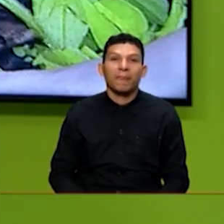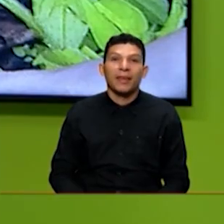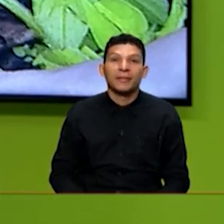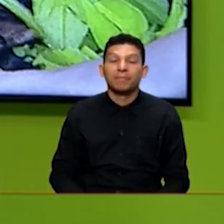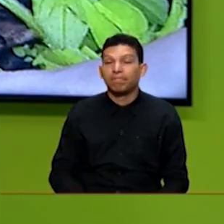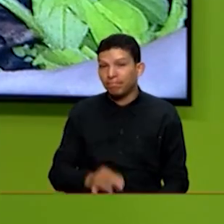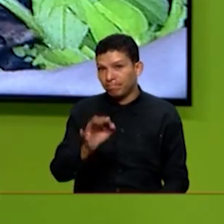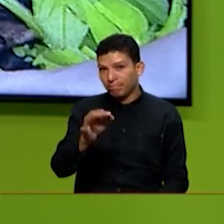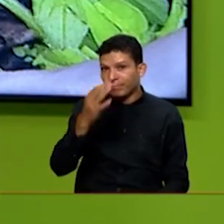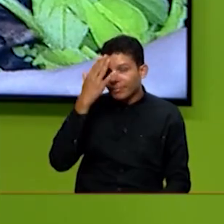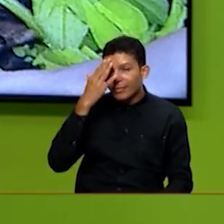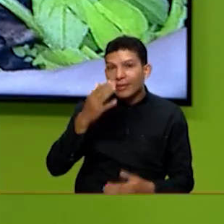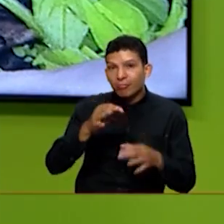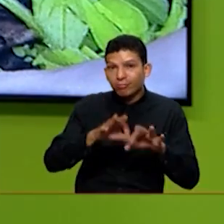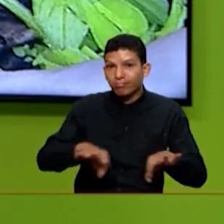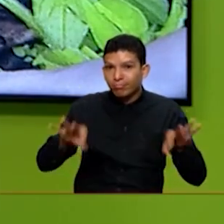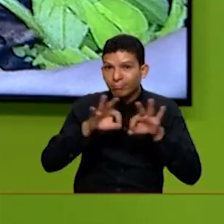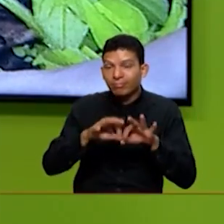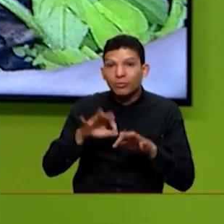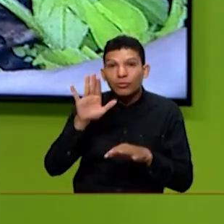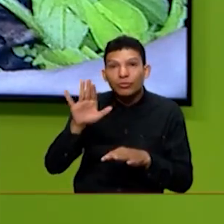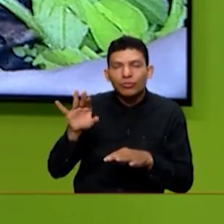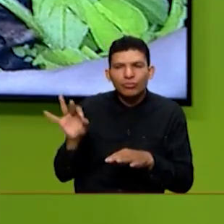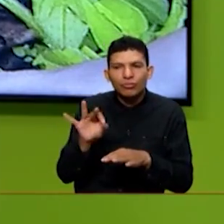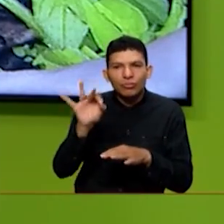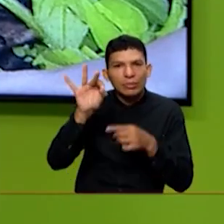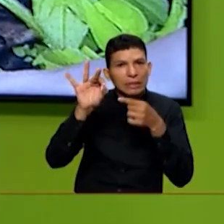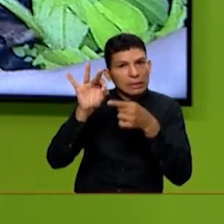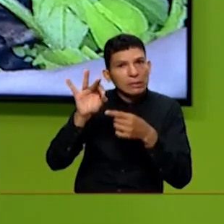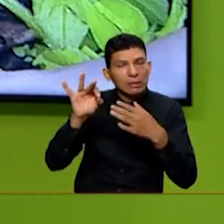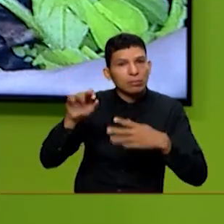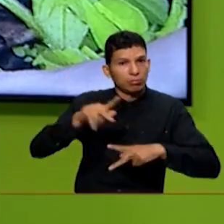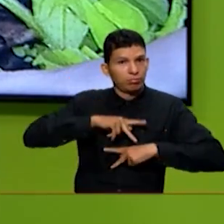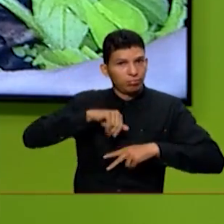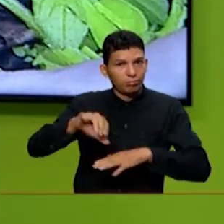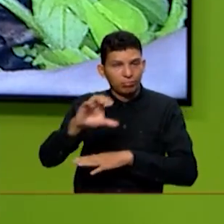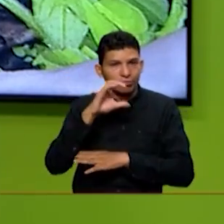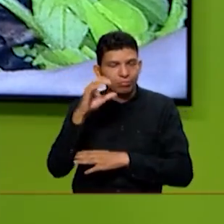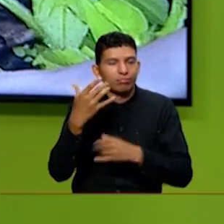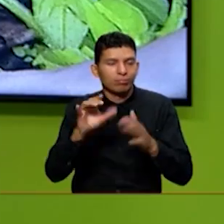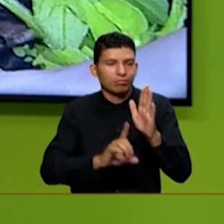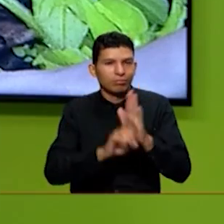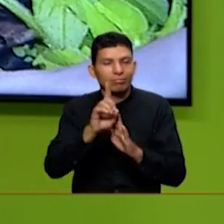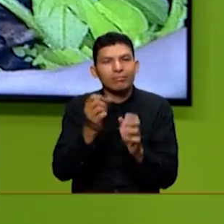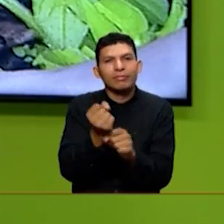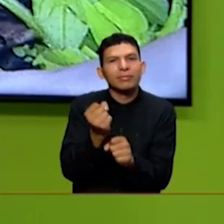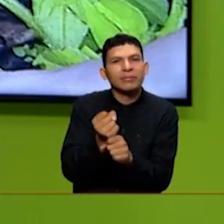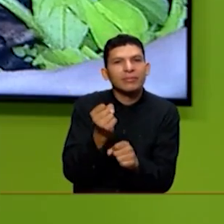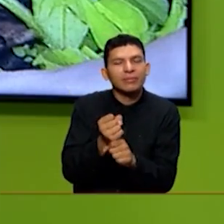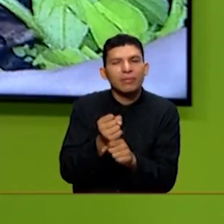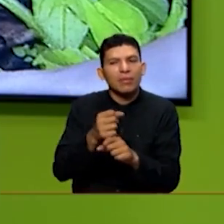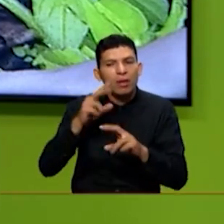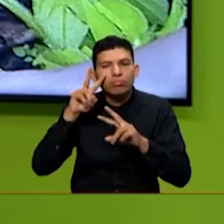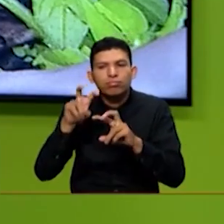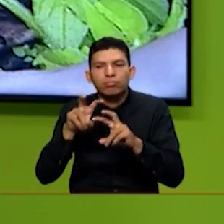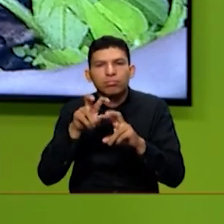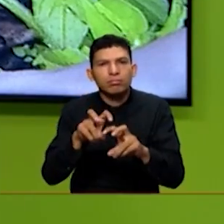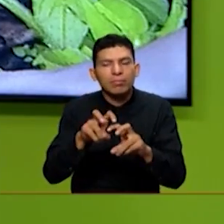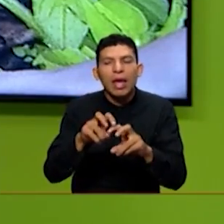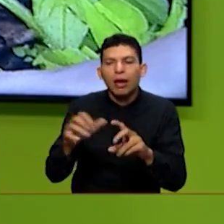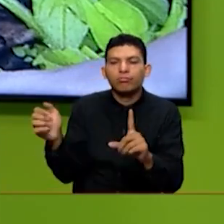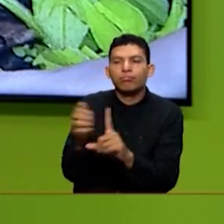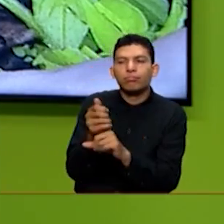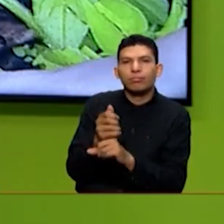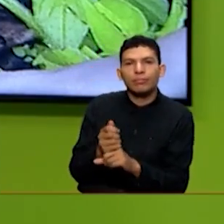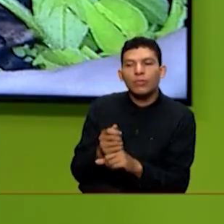y precisamente debido a la importancia de los insectos polinizadores nativos se está desarrollando un trabajo de registro e identificación de